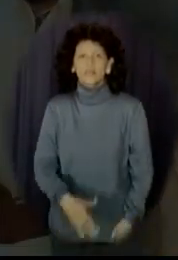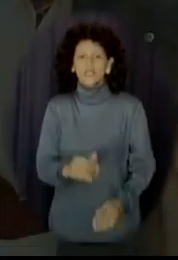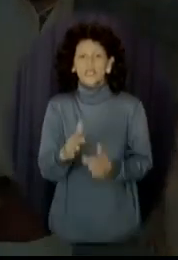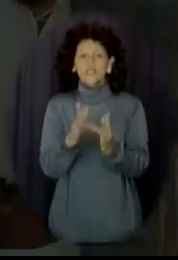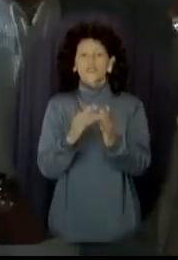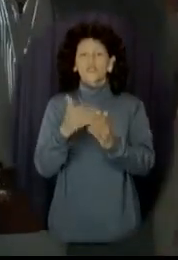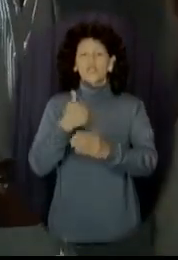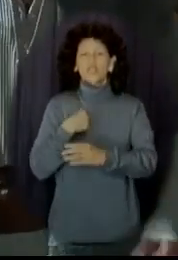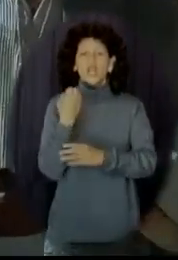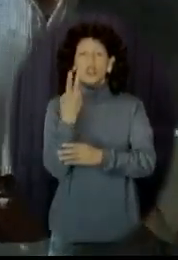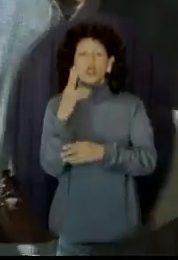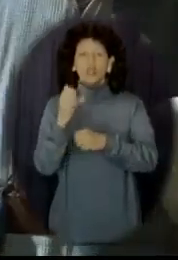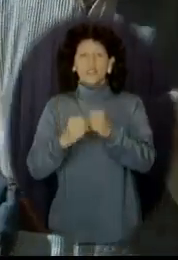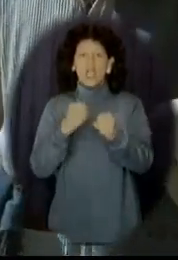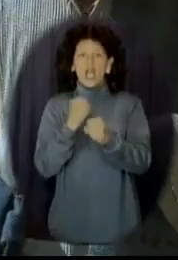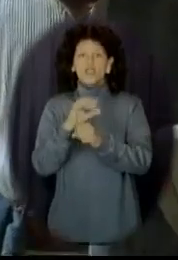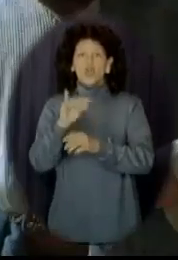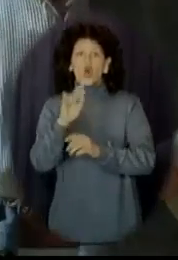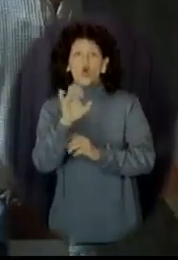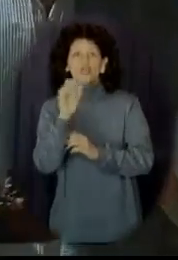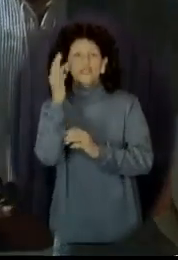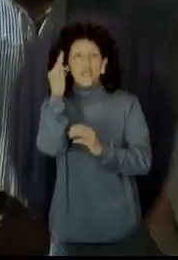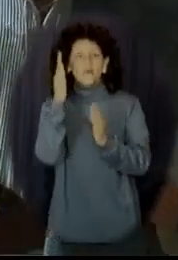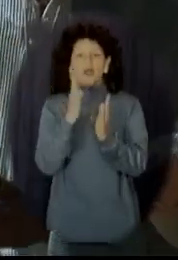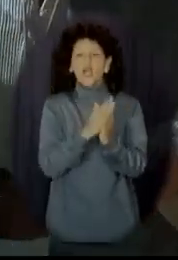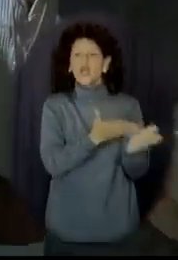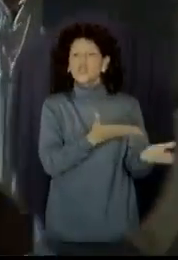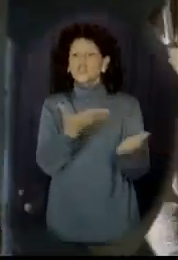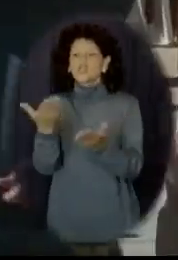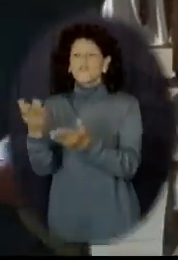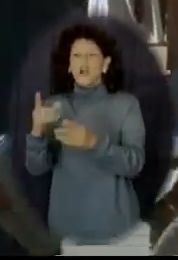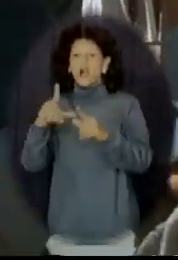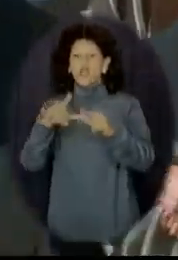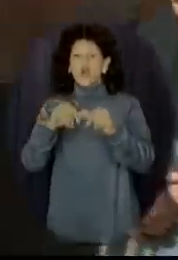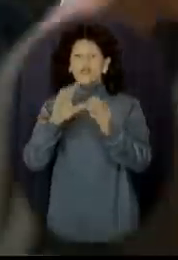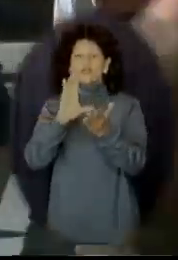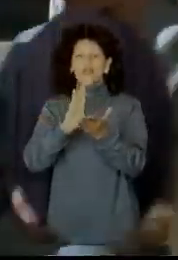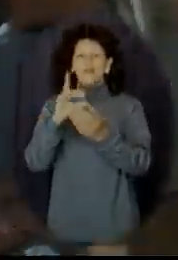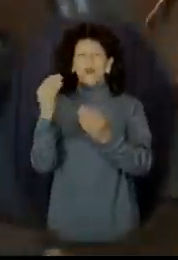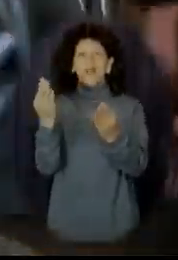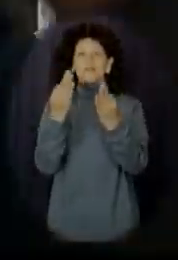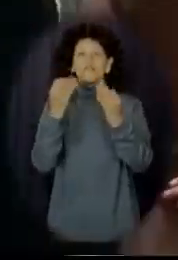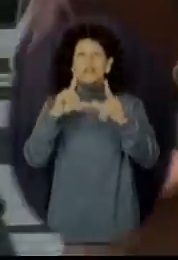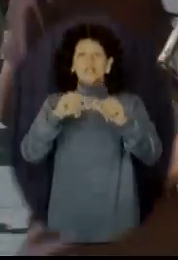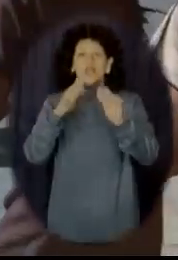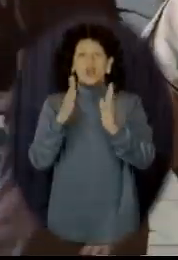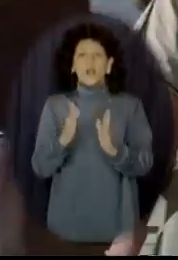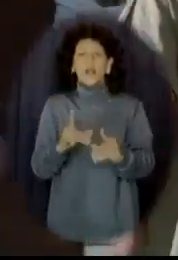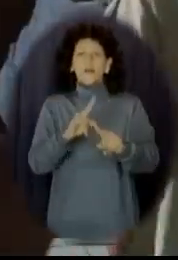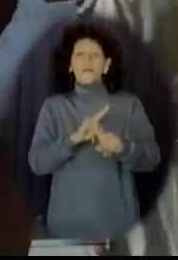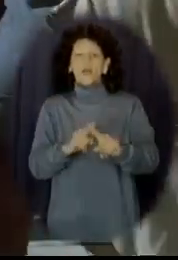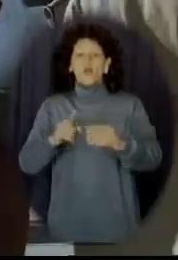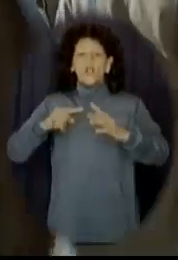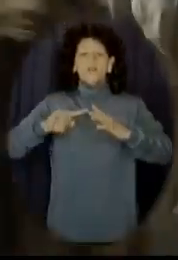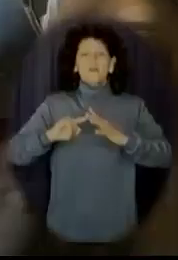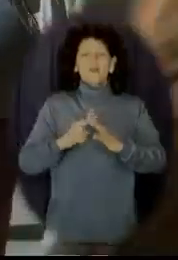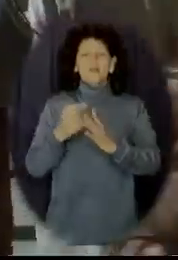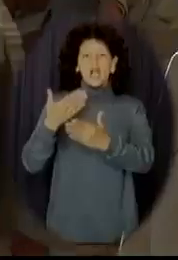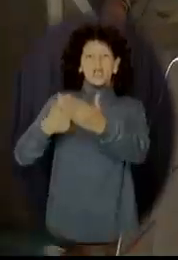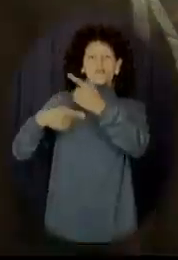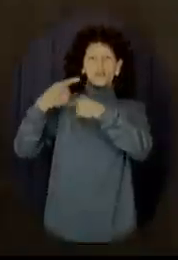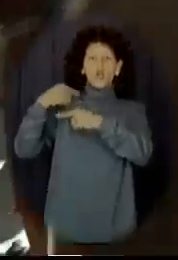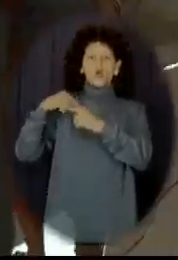Cuando Jesús tenía 12 años, José y María lo llevaron a Jerusalén para la fiesta de la Pascua. Pero al iniciar el